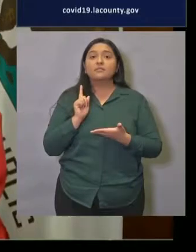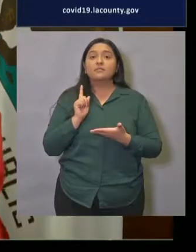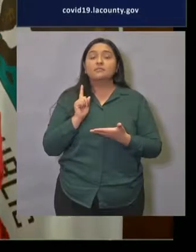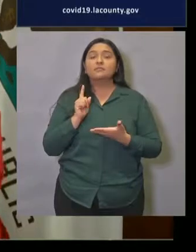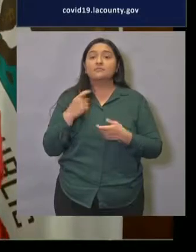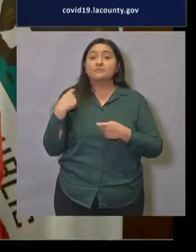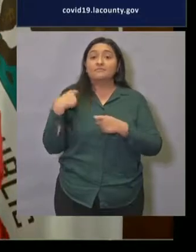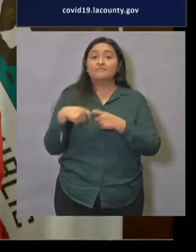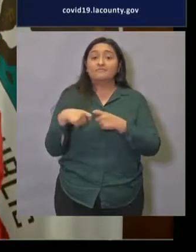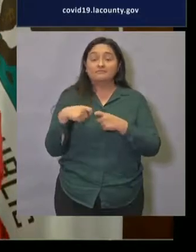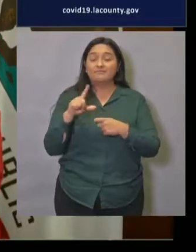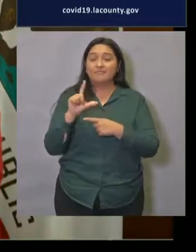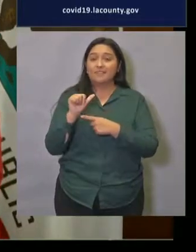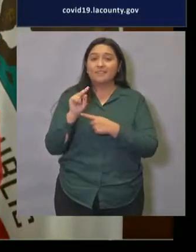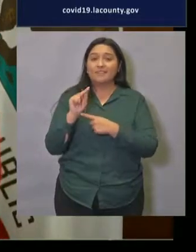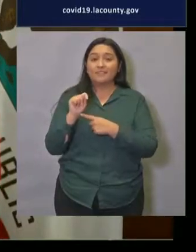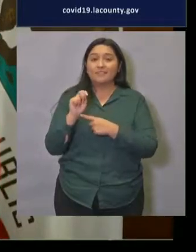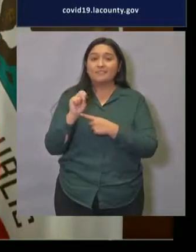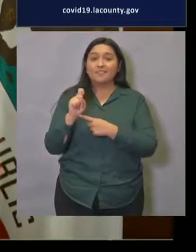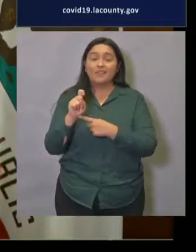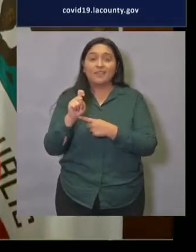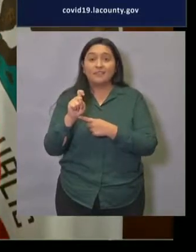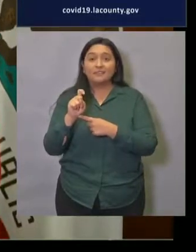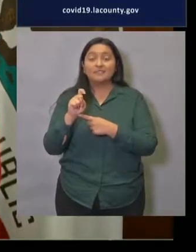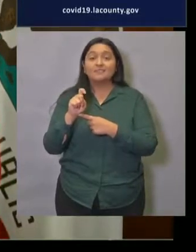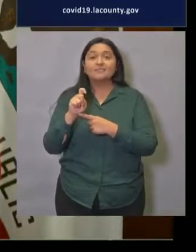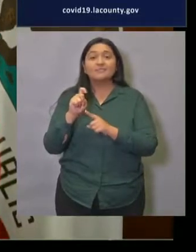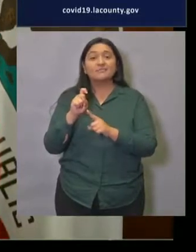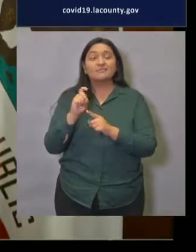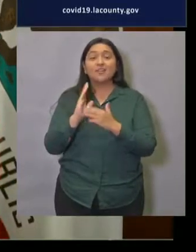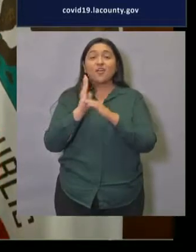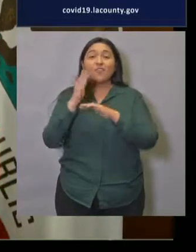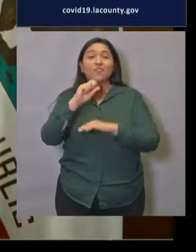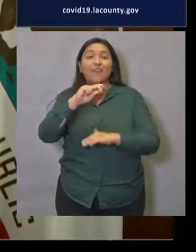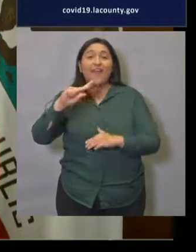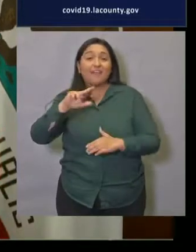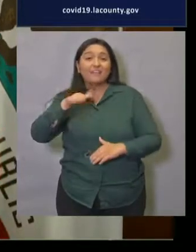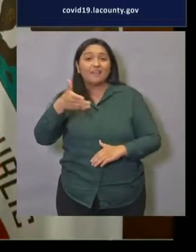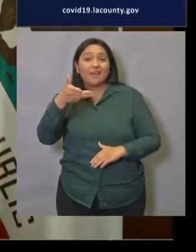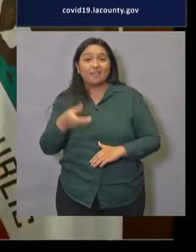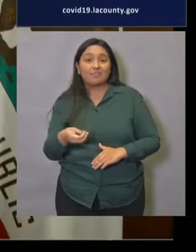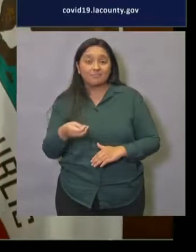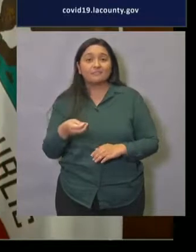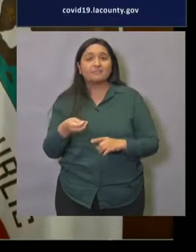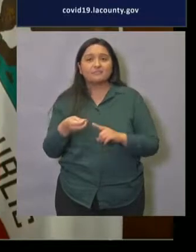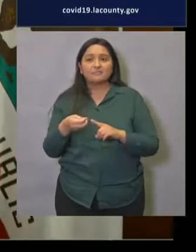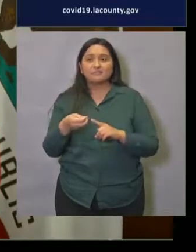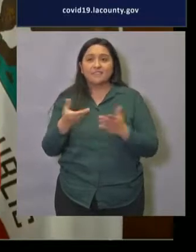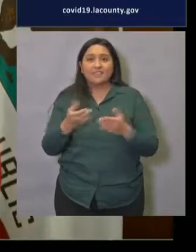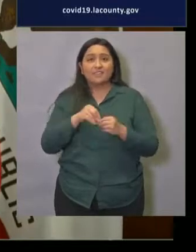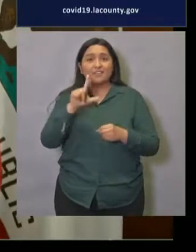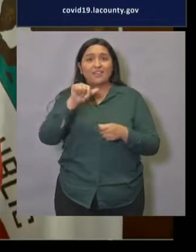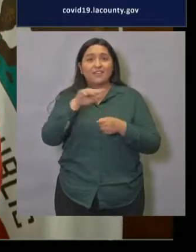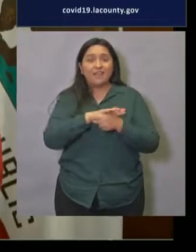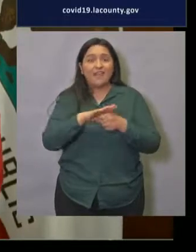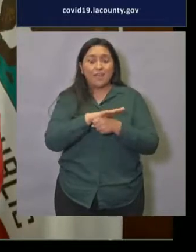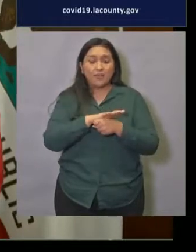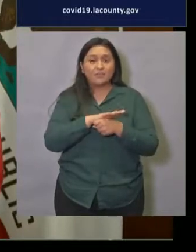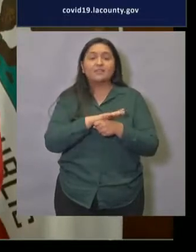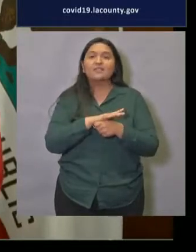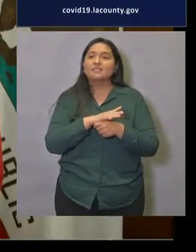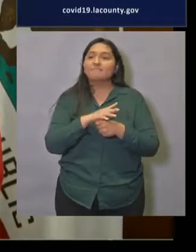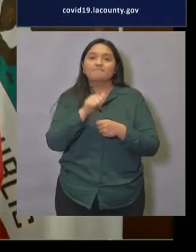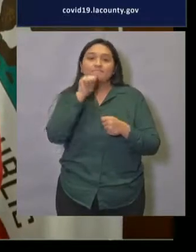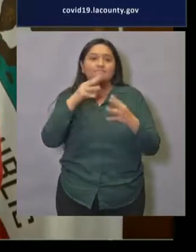casi la mitad de las muertes en el condado. Esto es inaceptable. Por eso pide